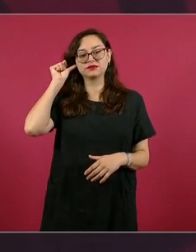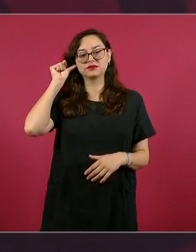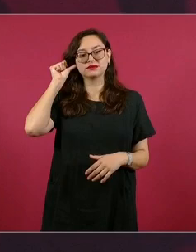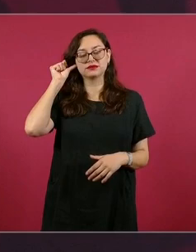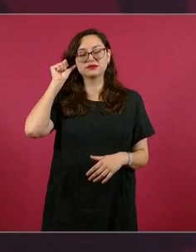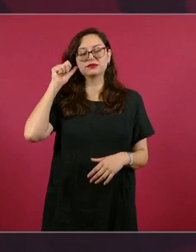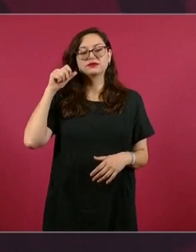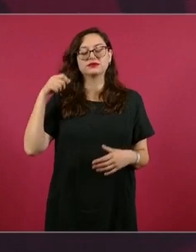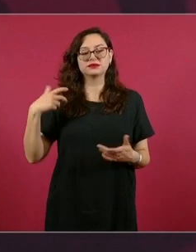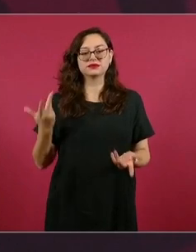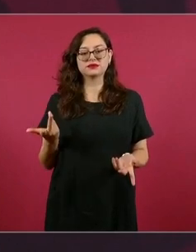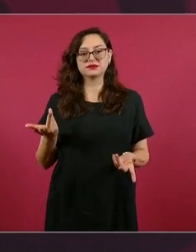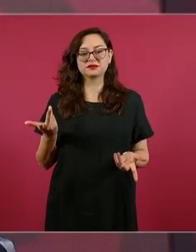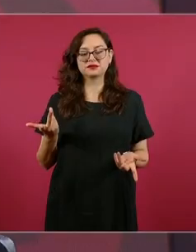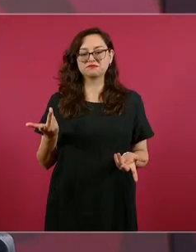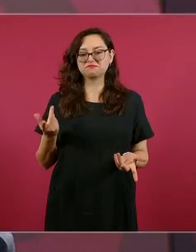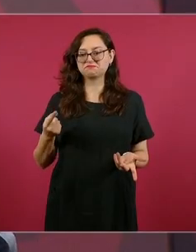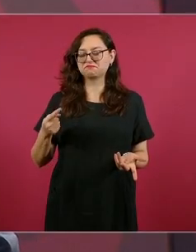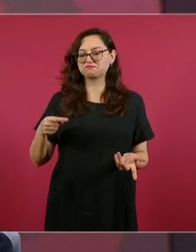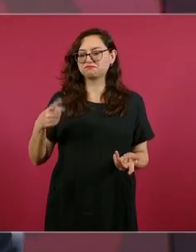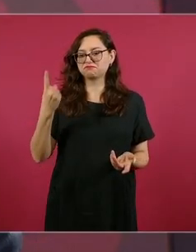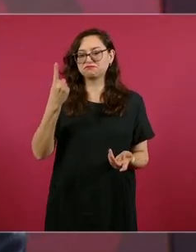a un señor que quería,